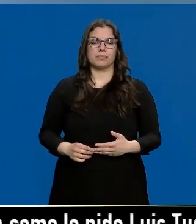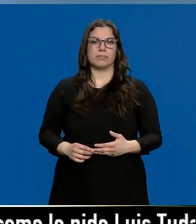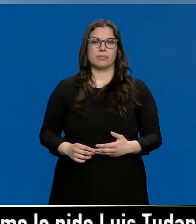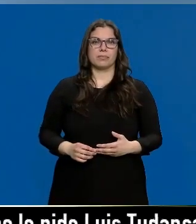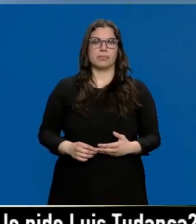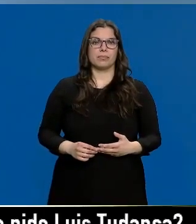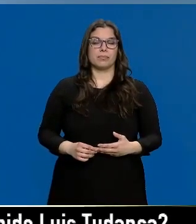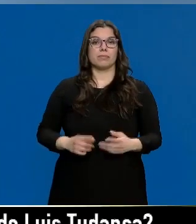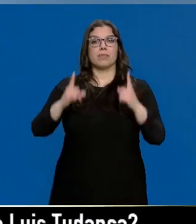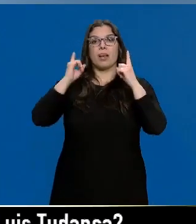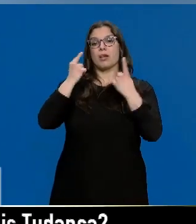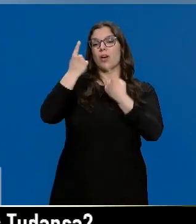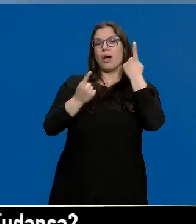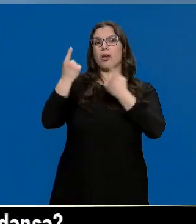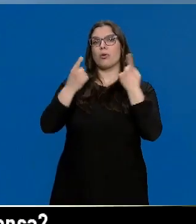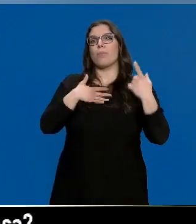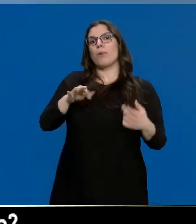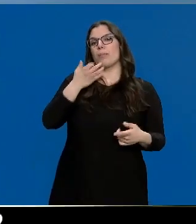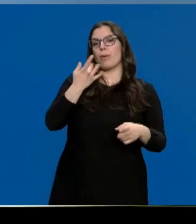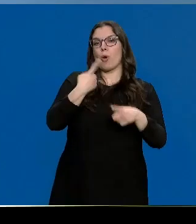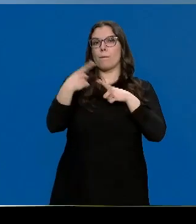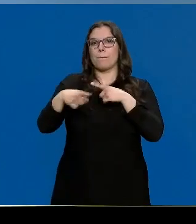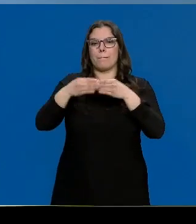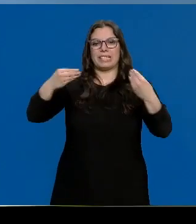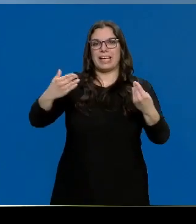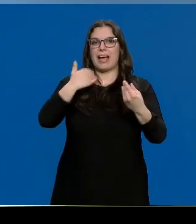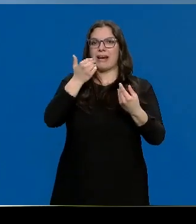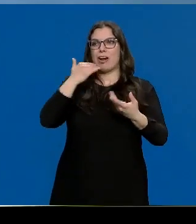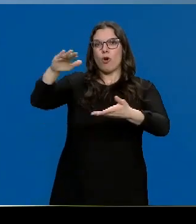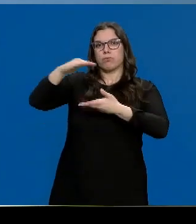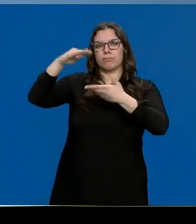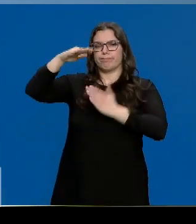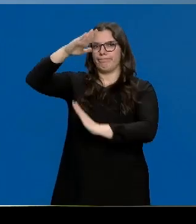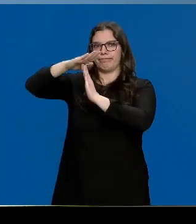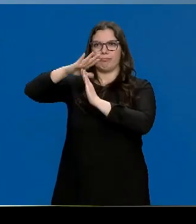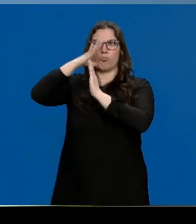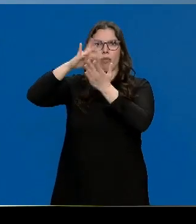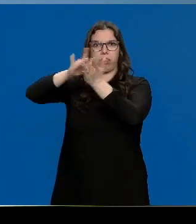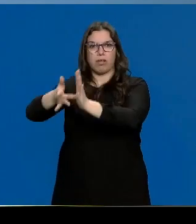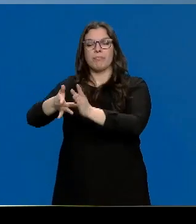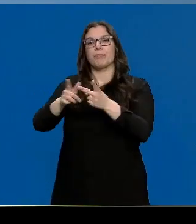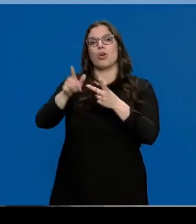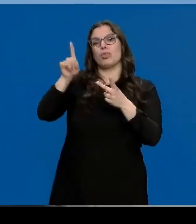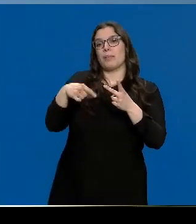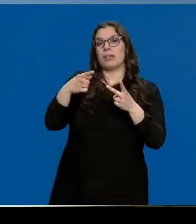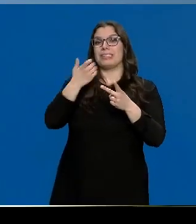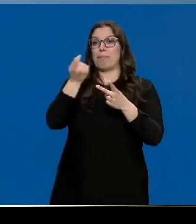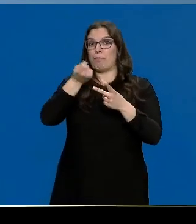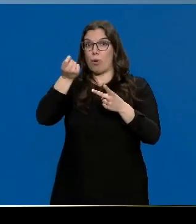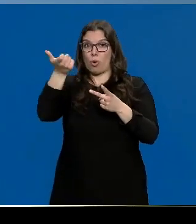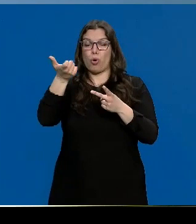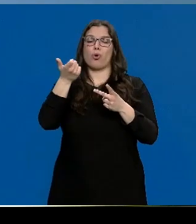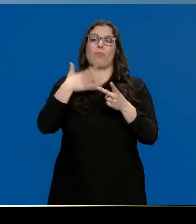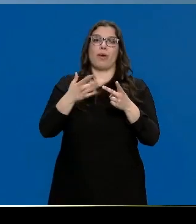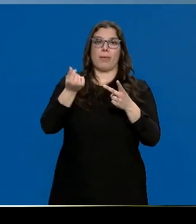En algunos casos puede haber una rotura de stocks y falta de suministros. En otro caso, pues un incremento de precios,